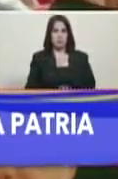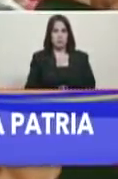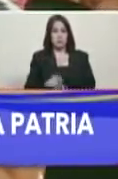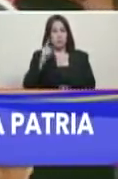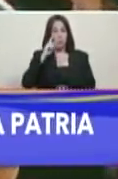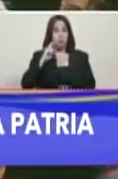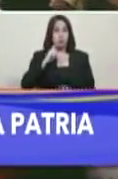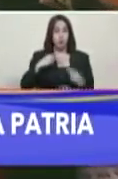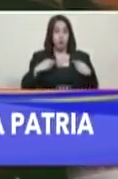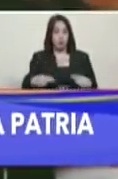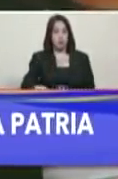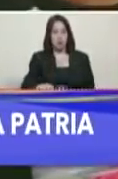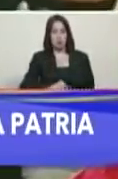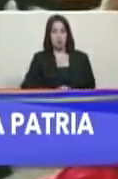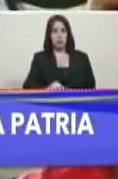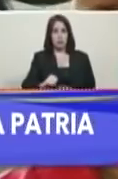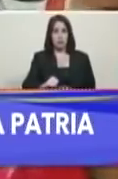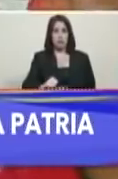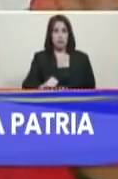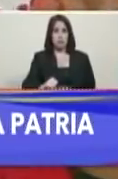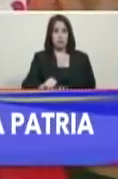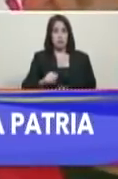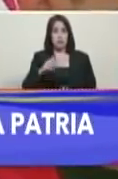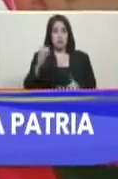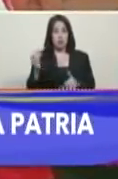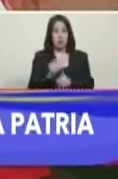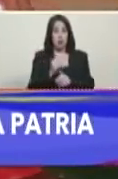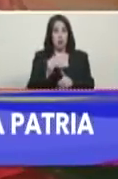Parto humanizado ha permitido captar